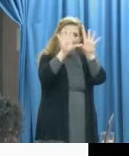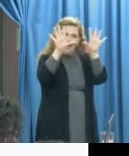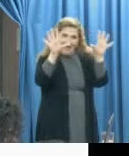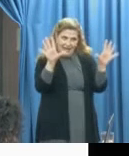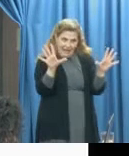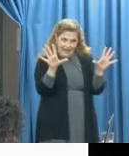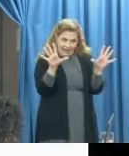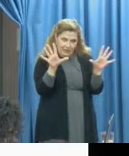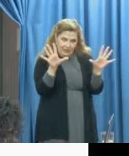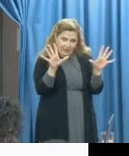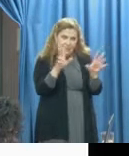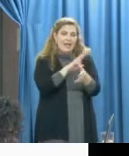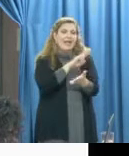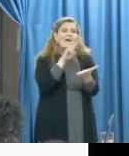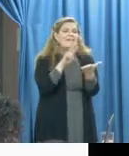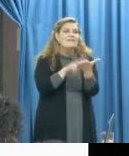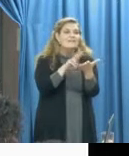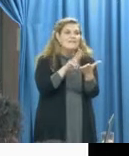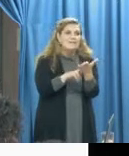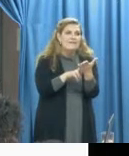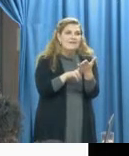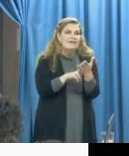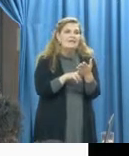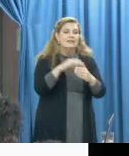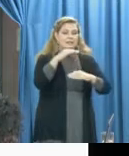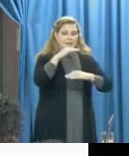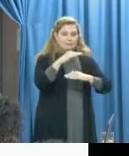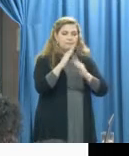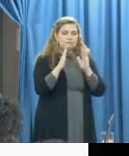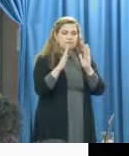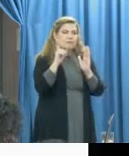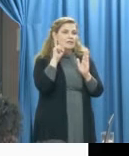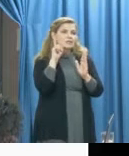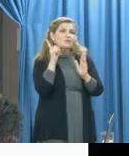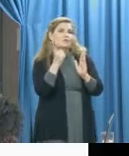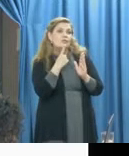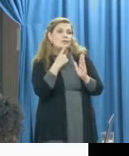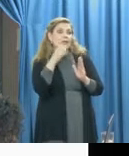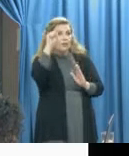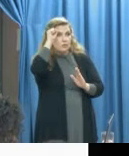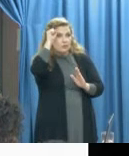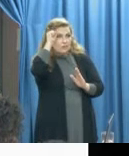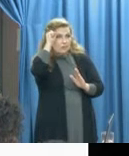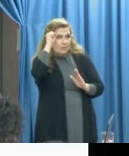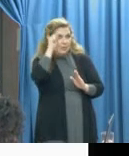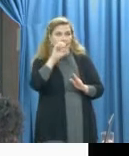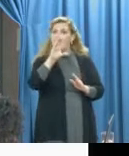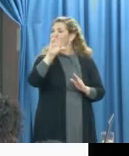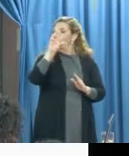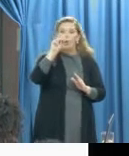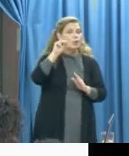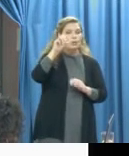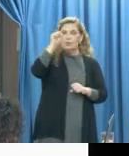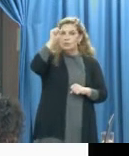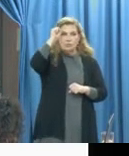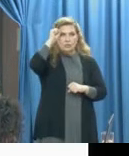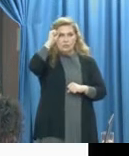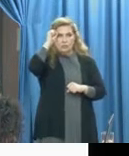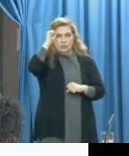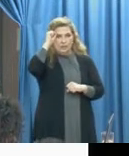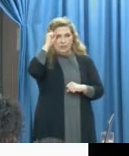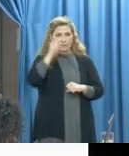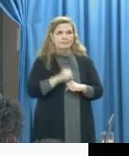Primeramente, es delimitar si la sordera es sindrómica o no sindrómica. A veces se nos